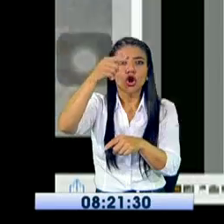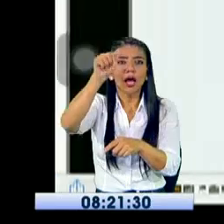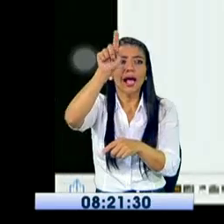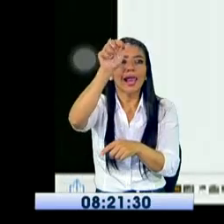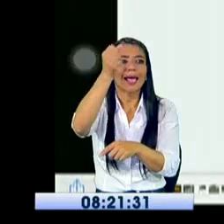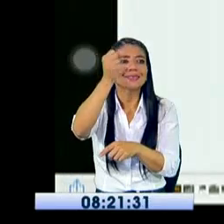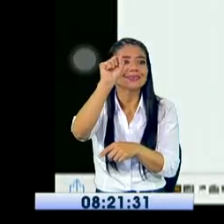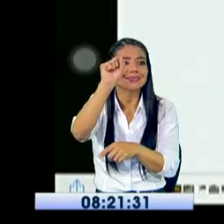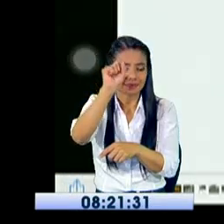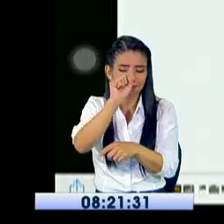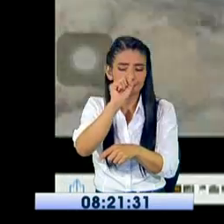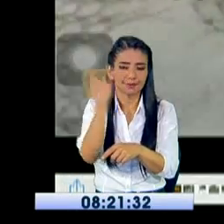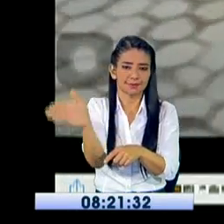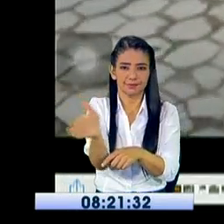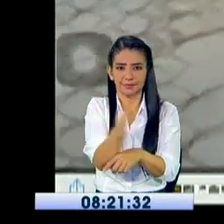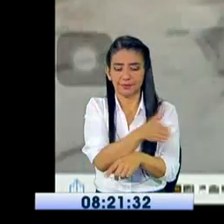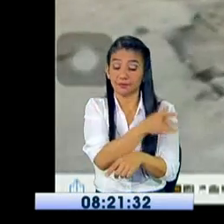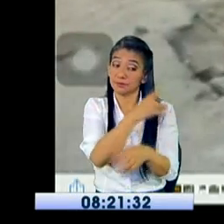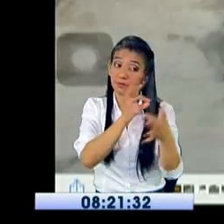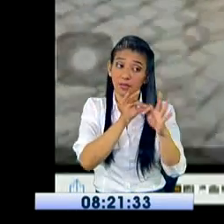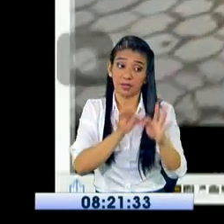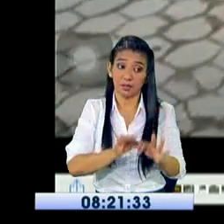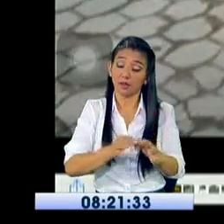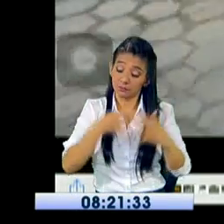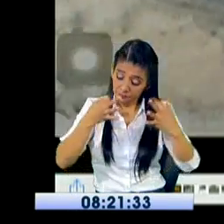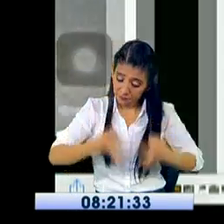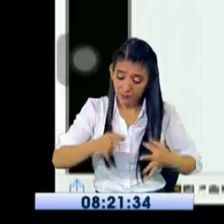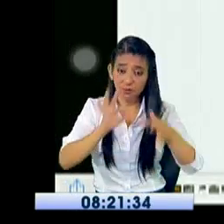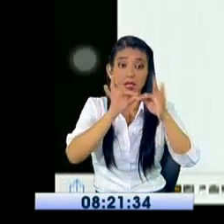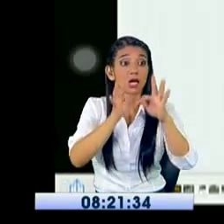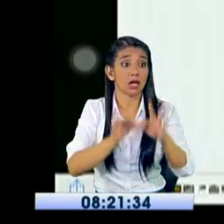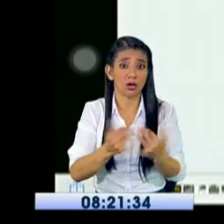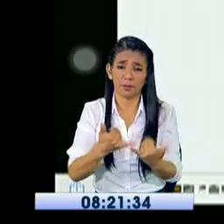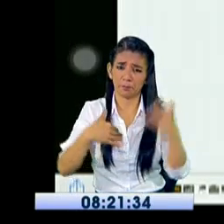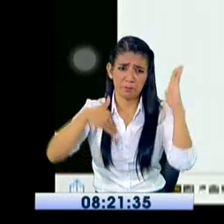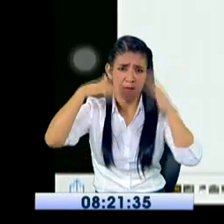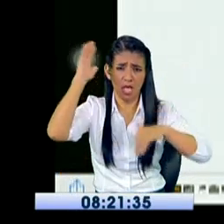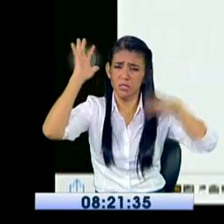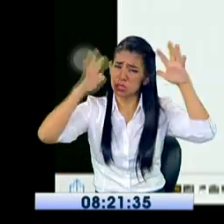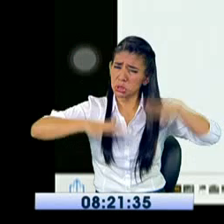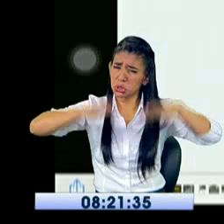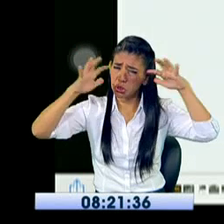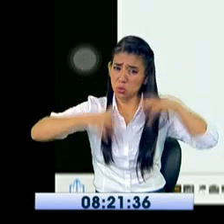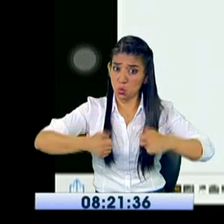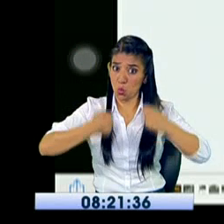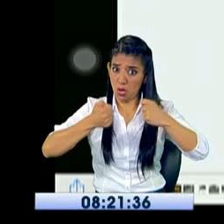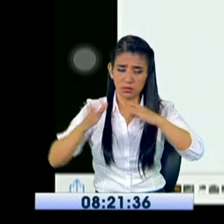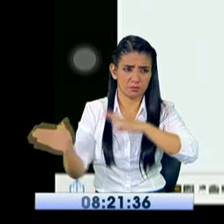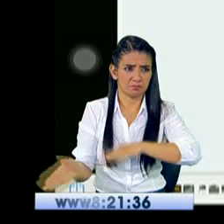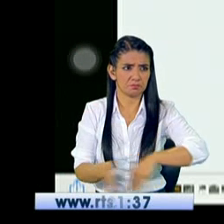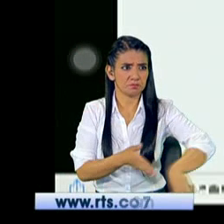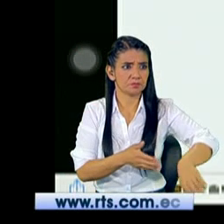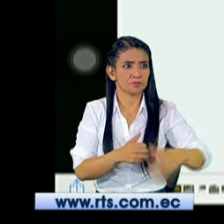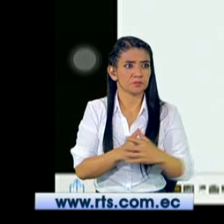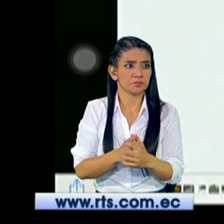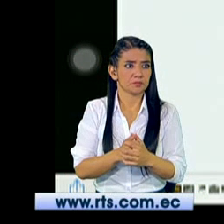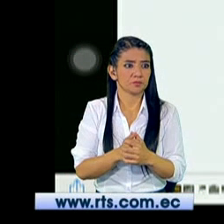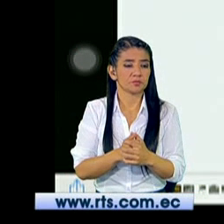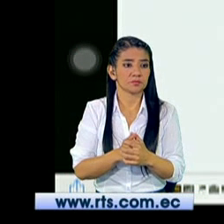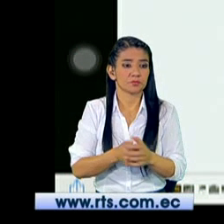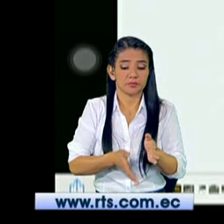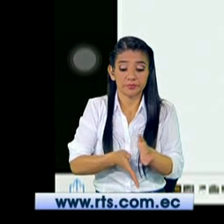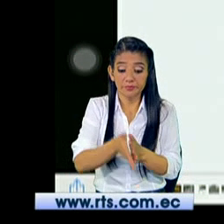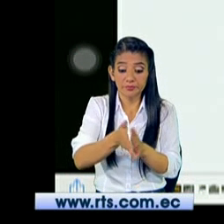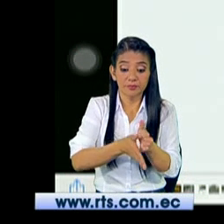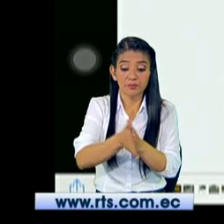ahí están y no arreglan el hueco, dicen los vecinos. Y nos mandaron las fotitos. En fin, aquí, Bordillos está en